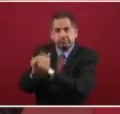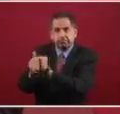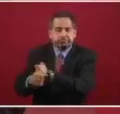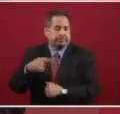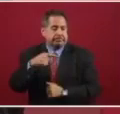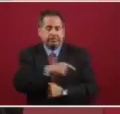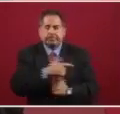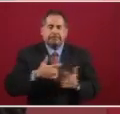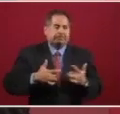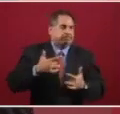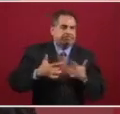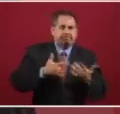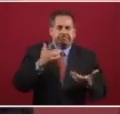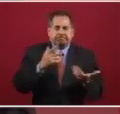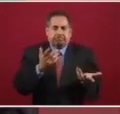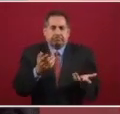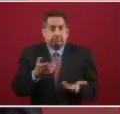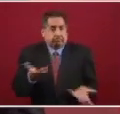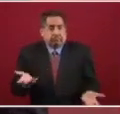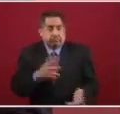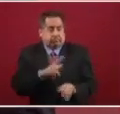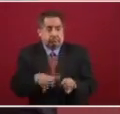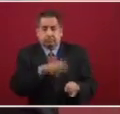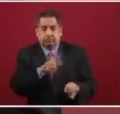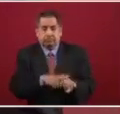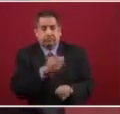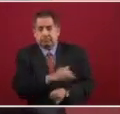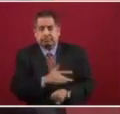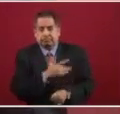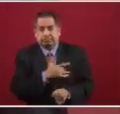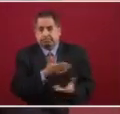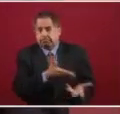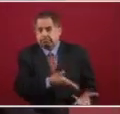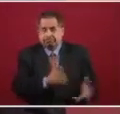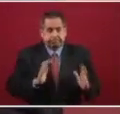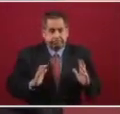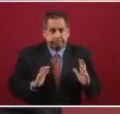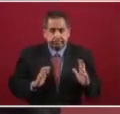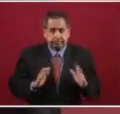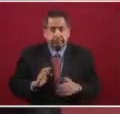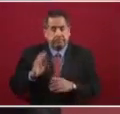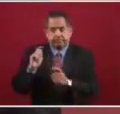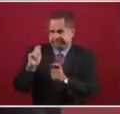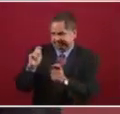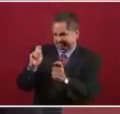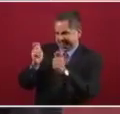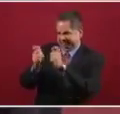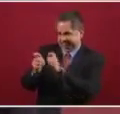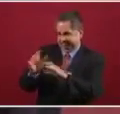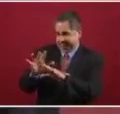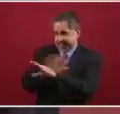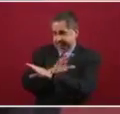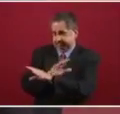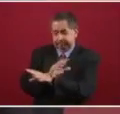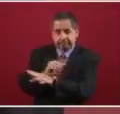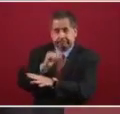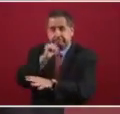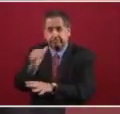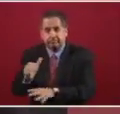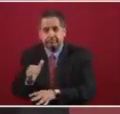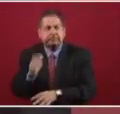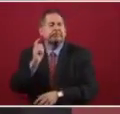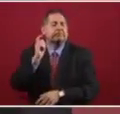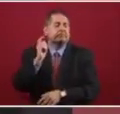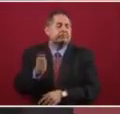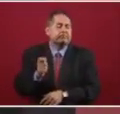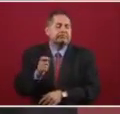pero es normal. Si no fuese una transformación, si fuese un simple